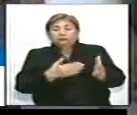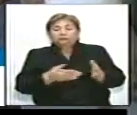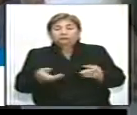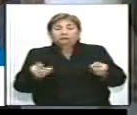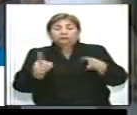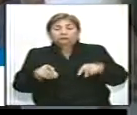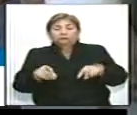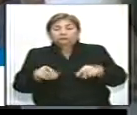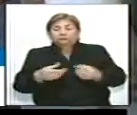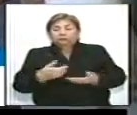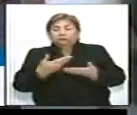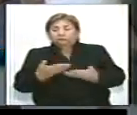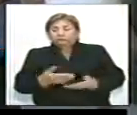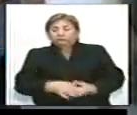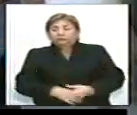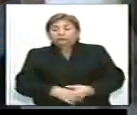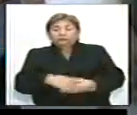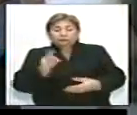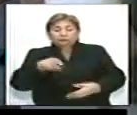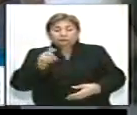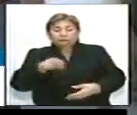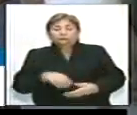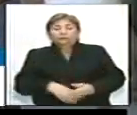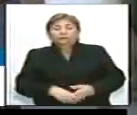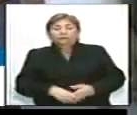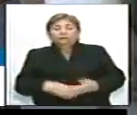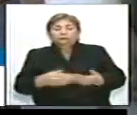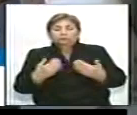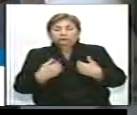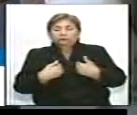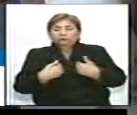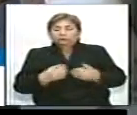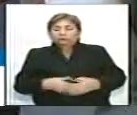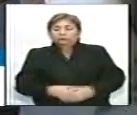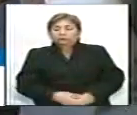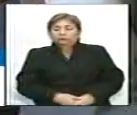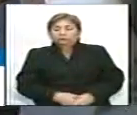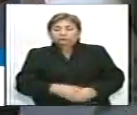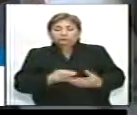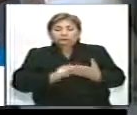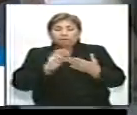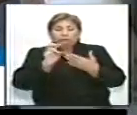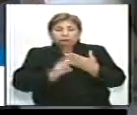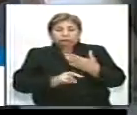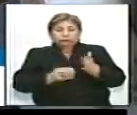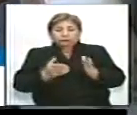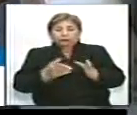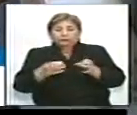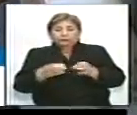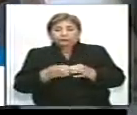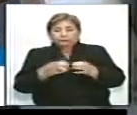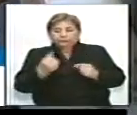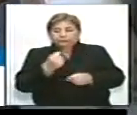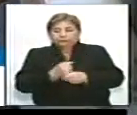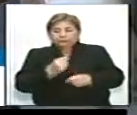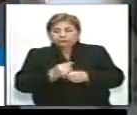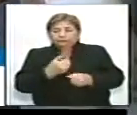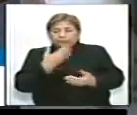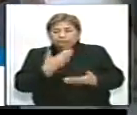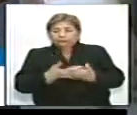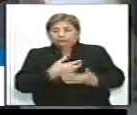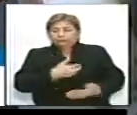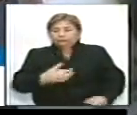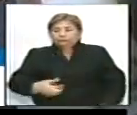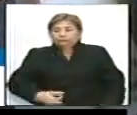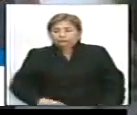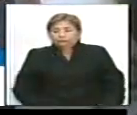cuándo nos van a mandar esta ley. No creo, es necesario tener los proyectos para que pueda esta comisión seguir trabajando. Gracias, presidente. Gracias,